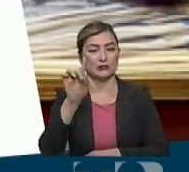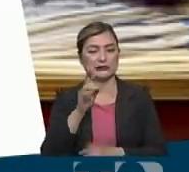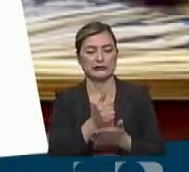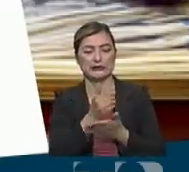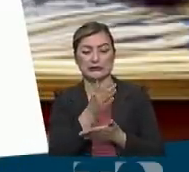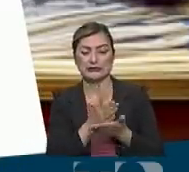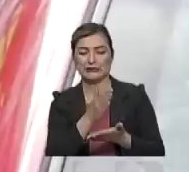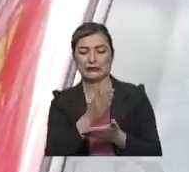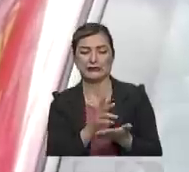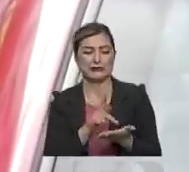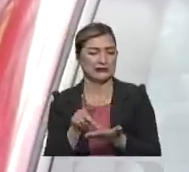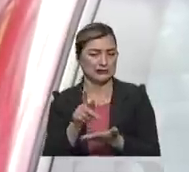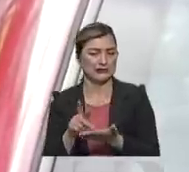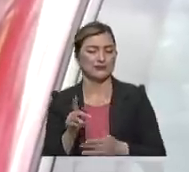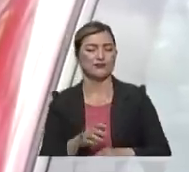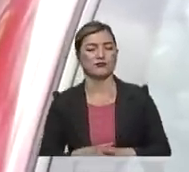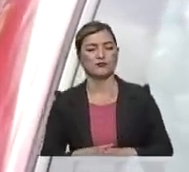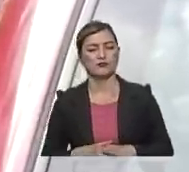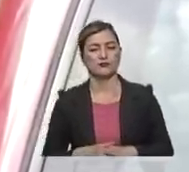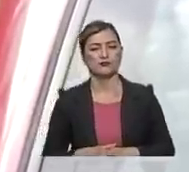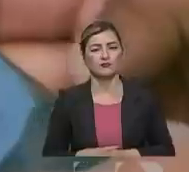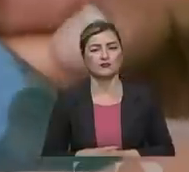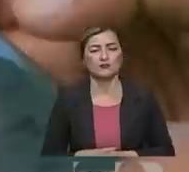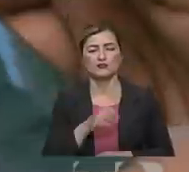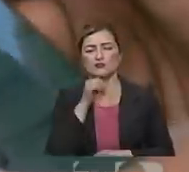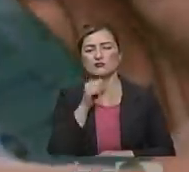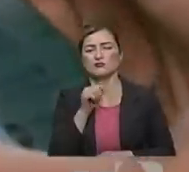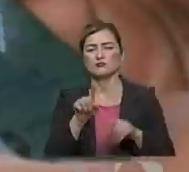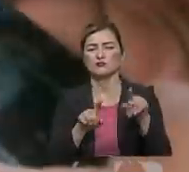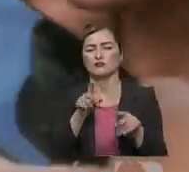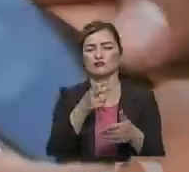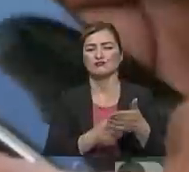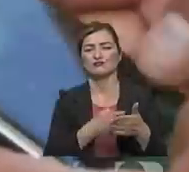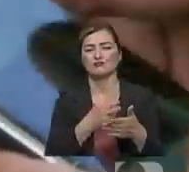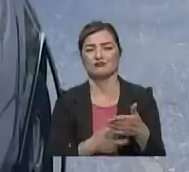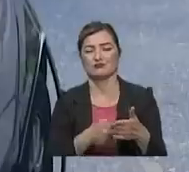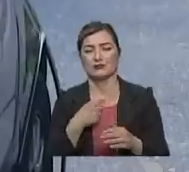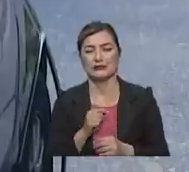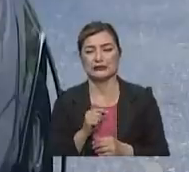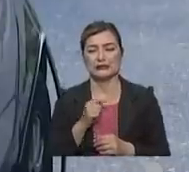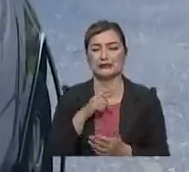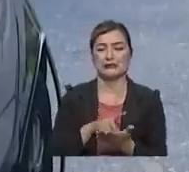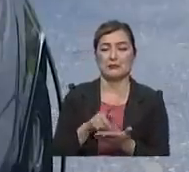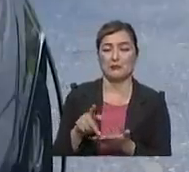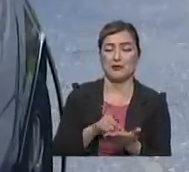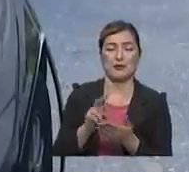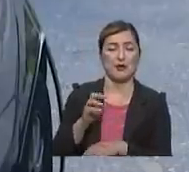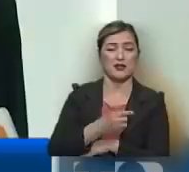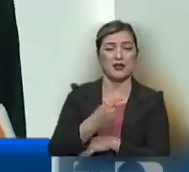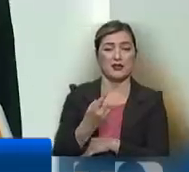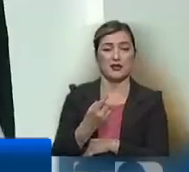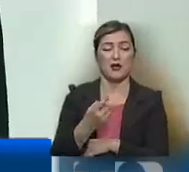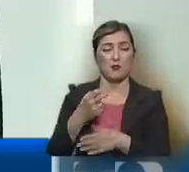al descuento. Lo que todavía no está claro en la ciudadanía es que hay multas que no se reducen por más que el infractor pague en esos 20